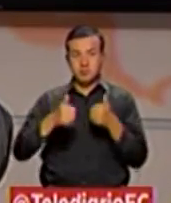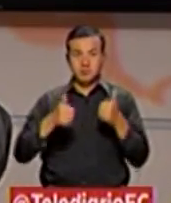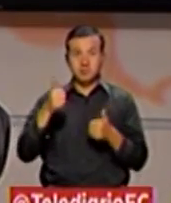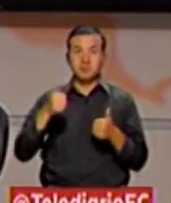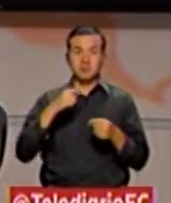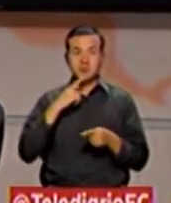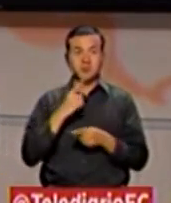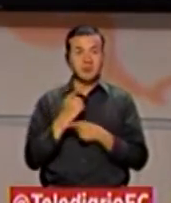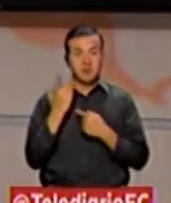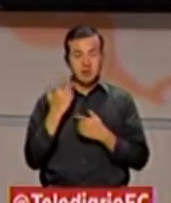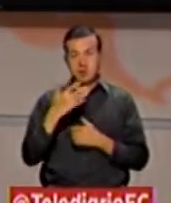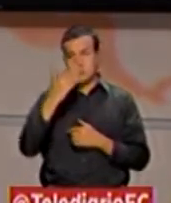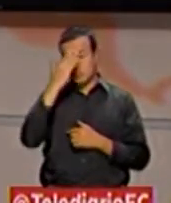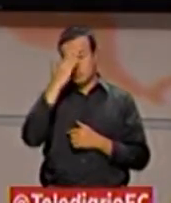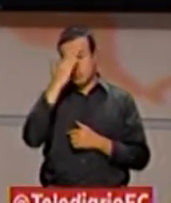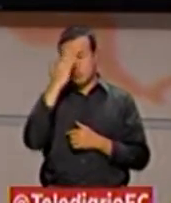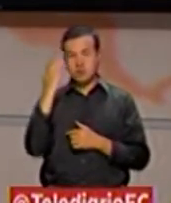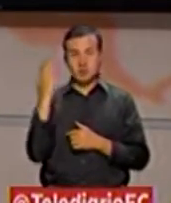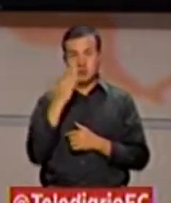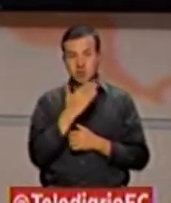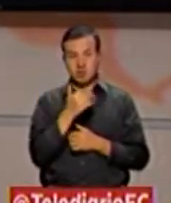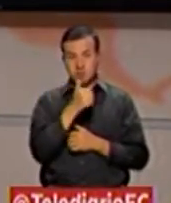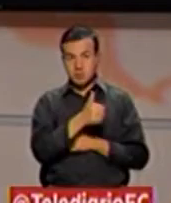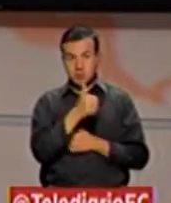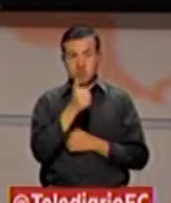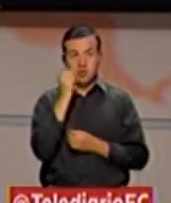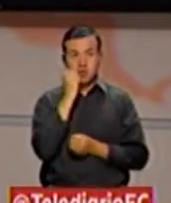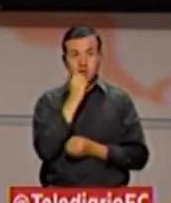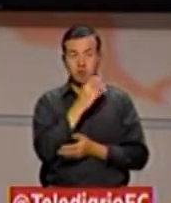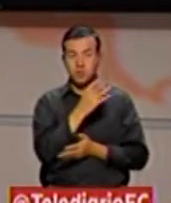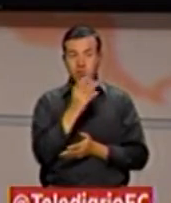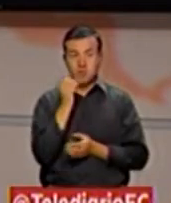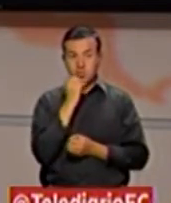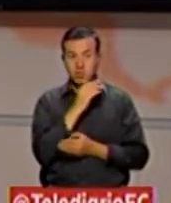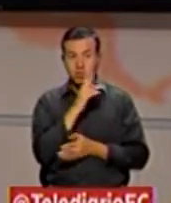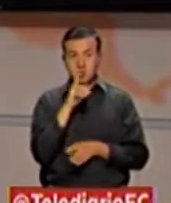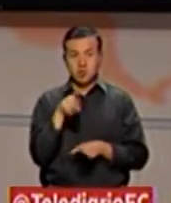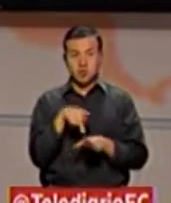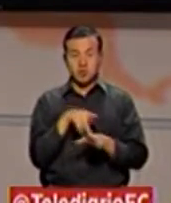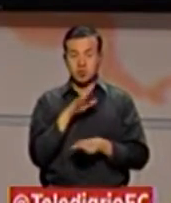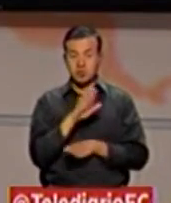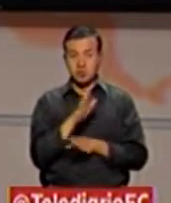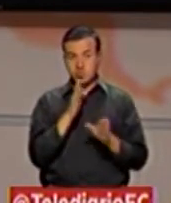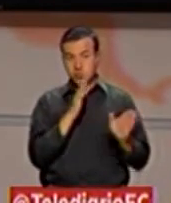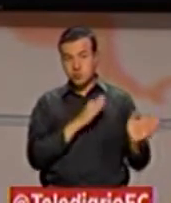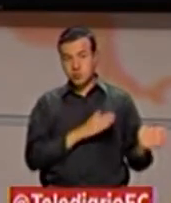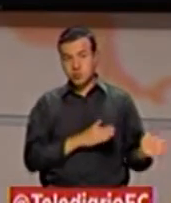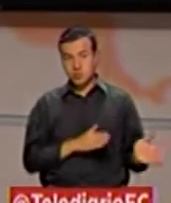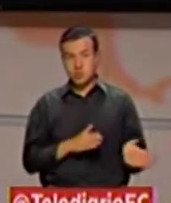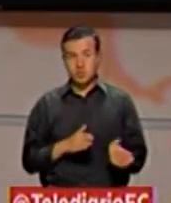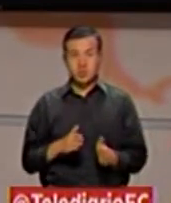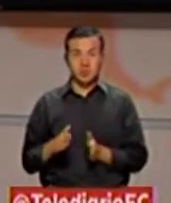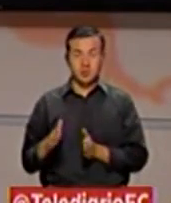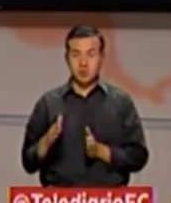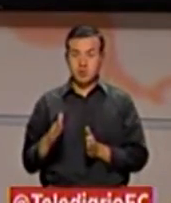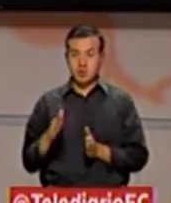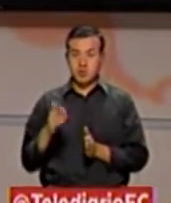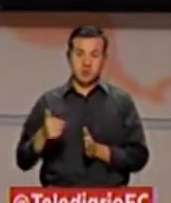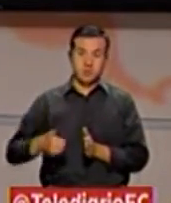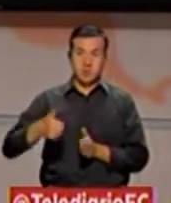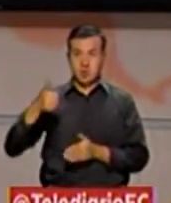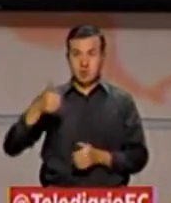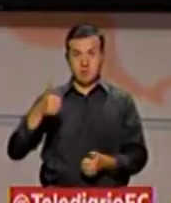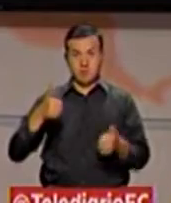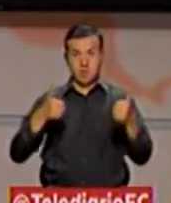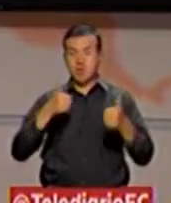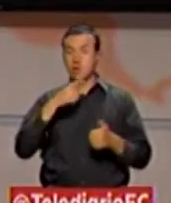debidamente definidos y que el propio informe pericial determinó que la escala de mando